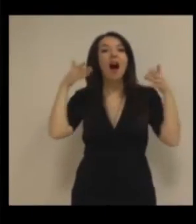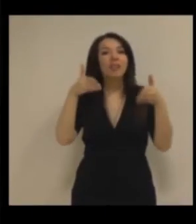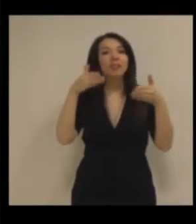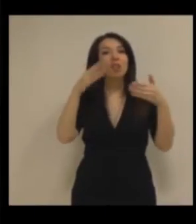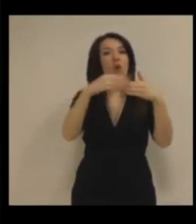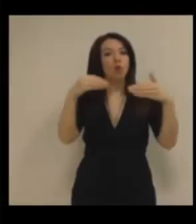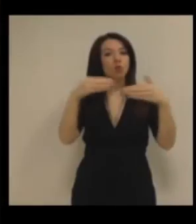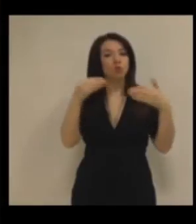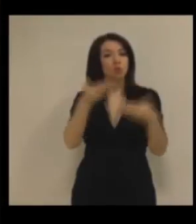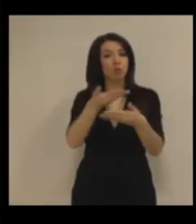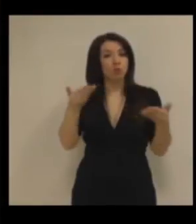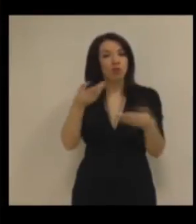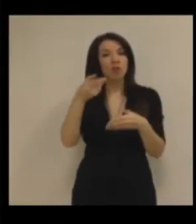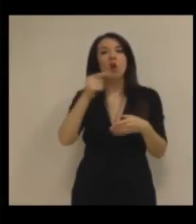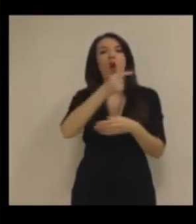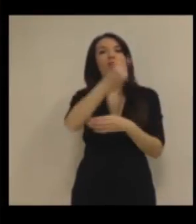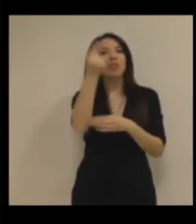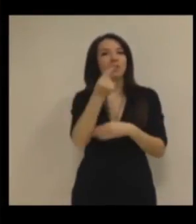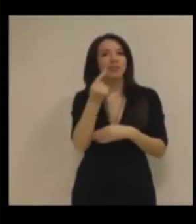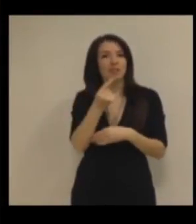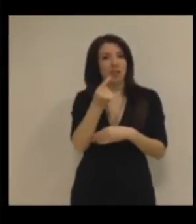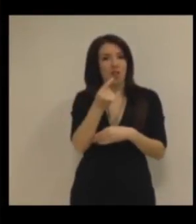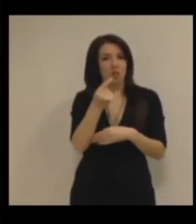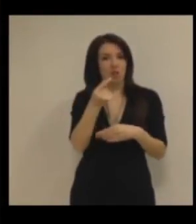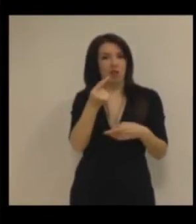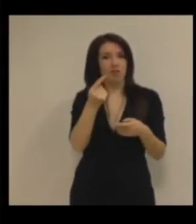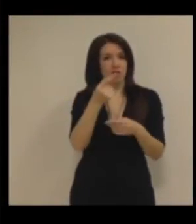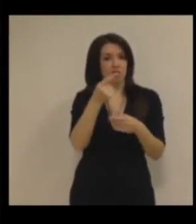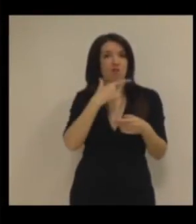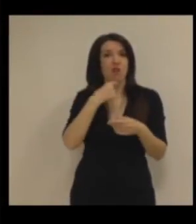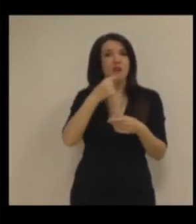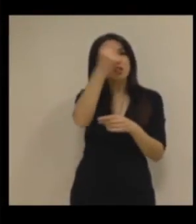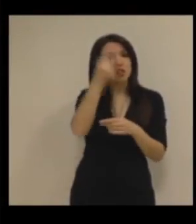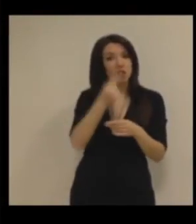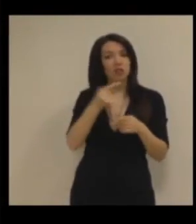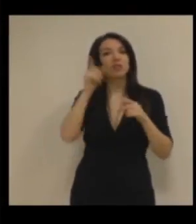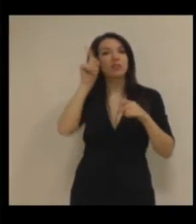al Usuario, es diseñador gráfico, ilustrador y formador en